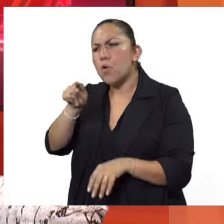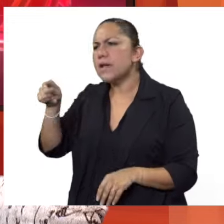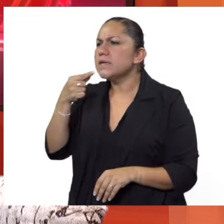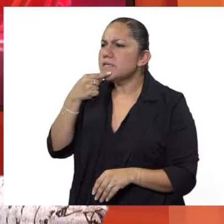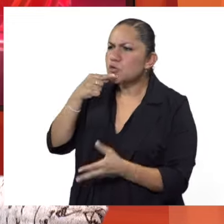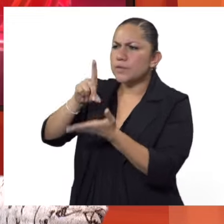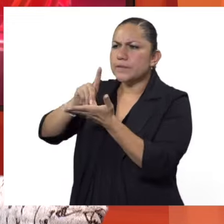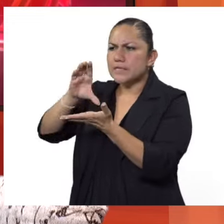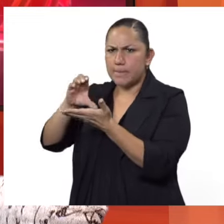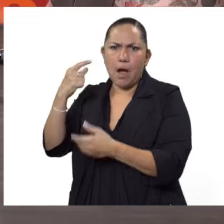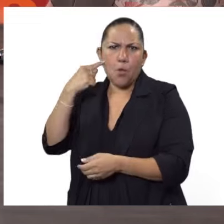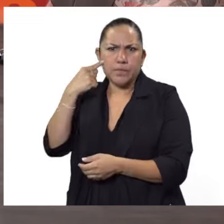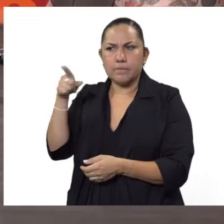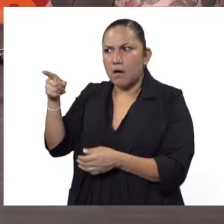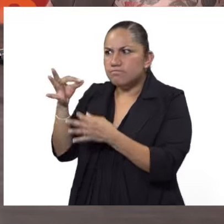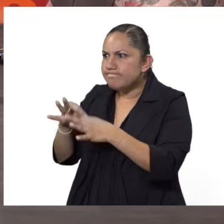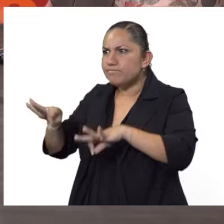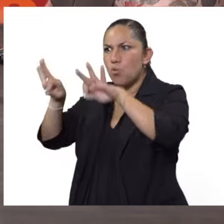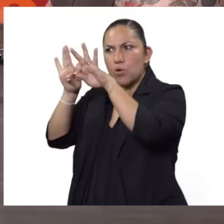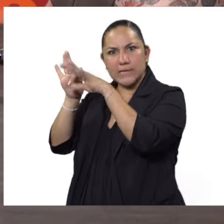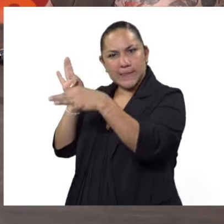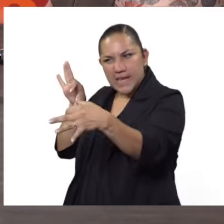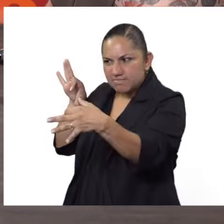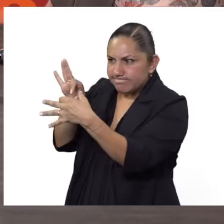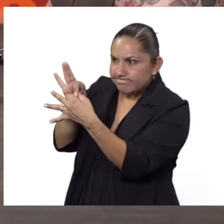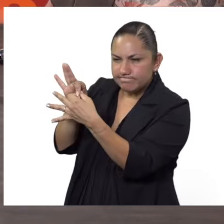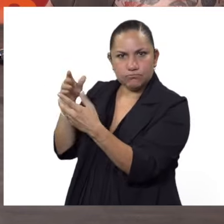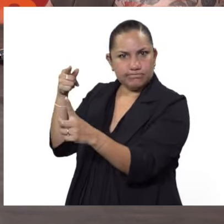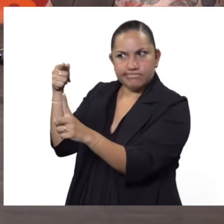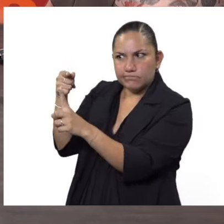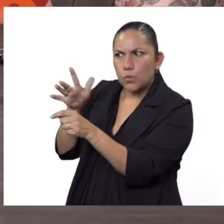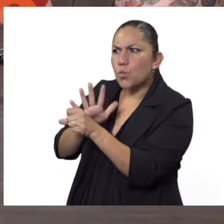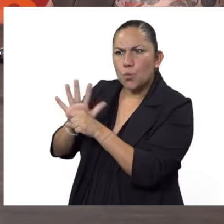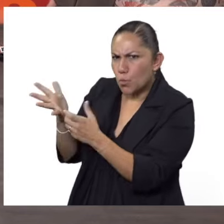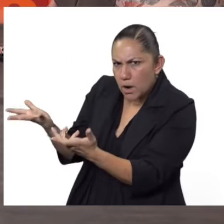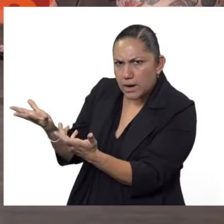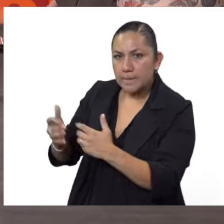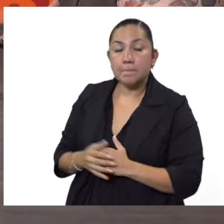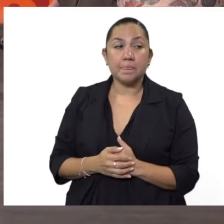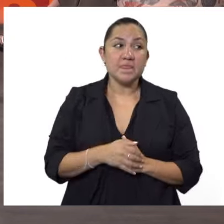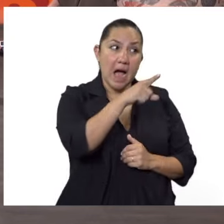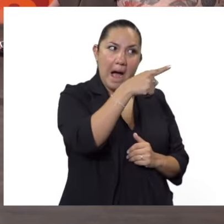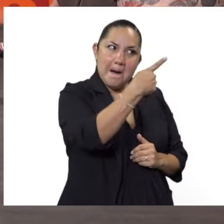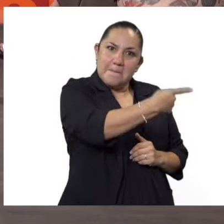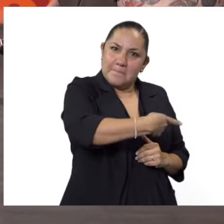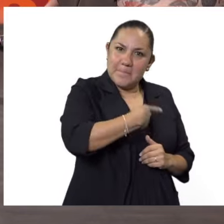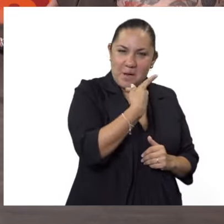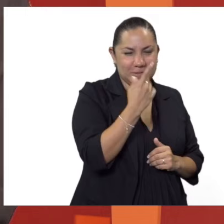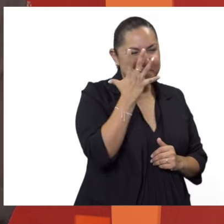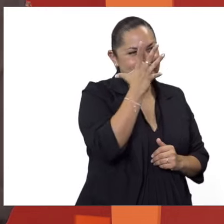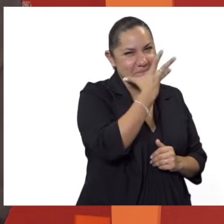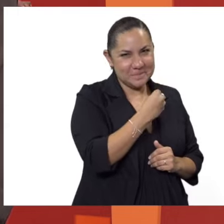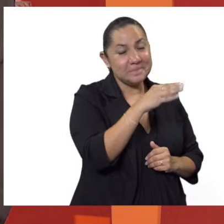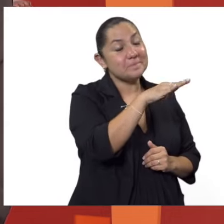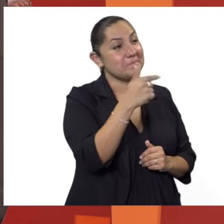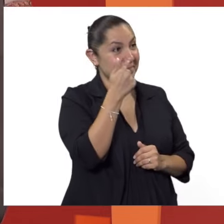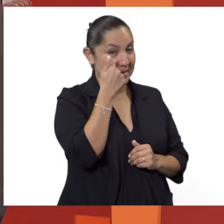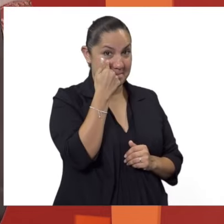lo más relevante en el tratamiento con personas con niños con discapacidad auditiva Ah qué linda pregunta Mira